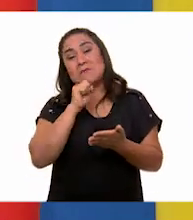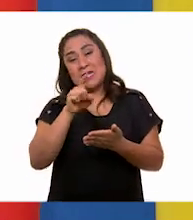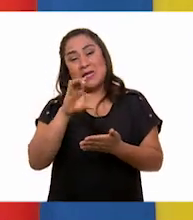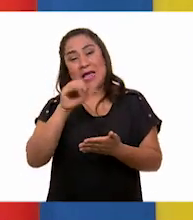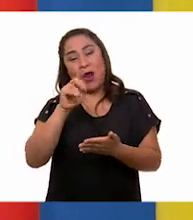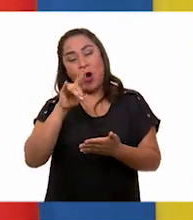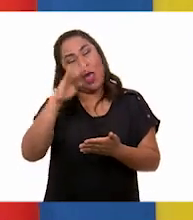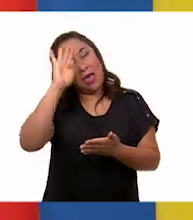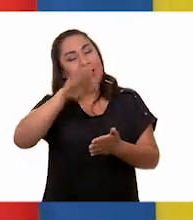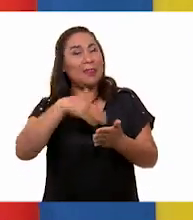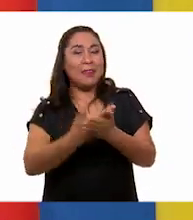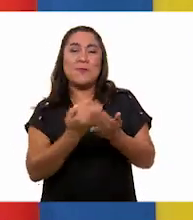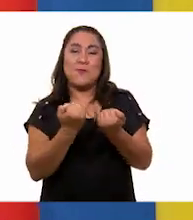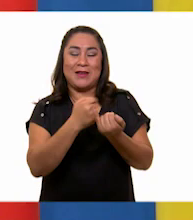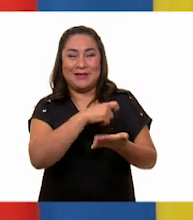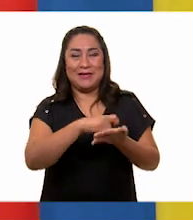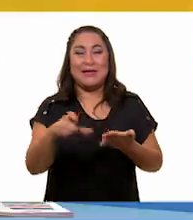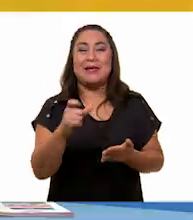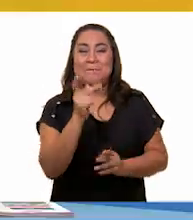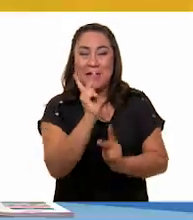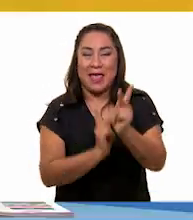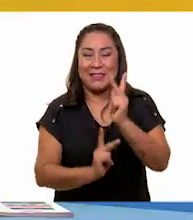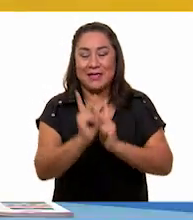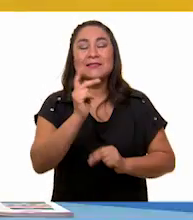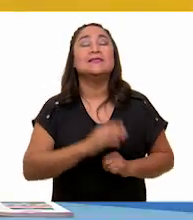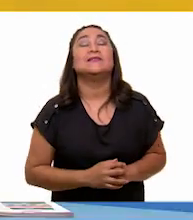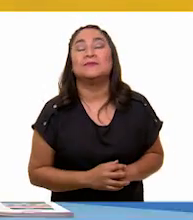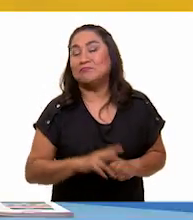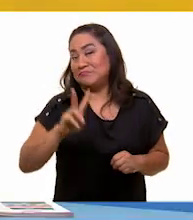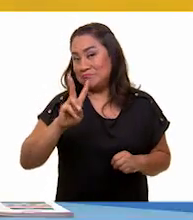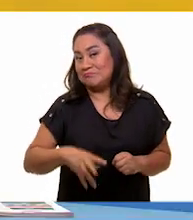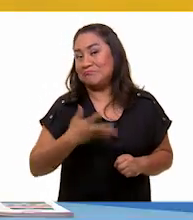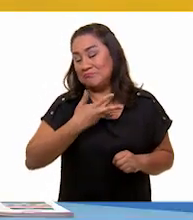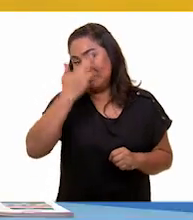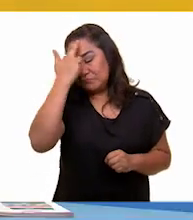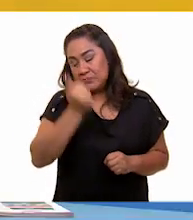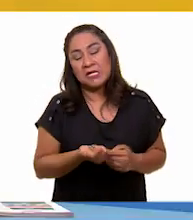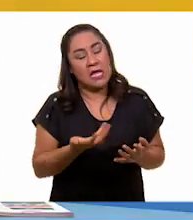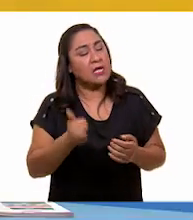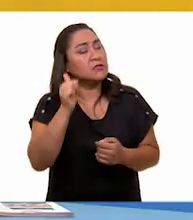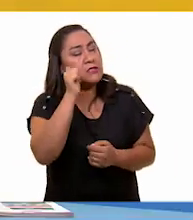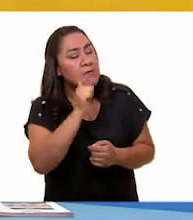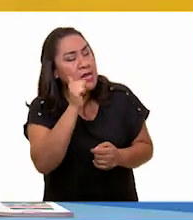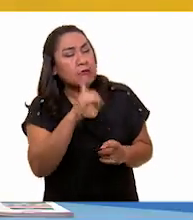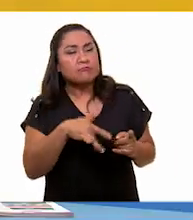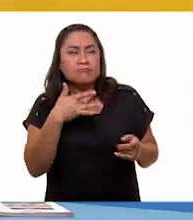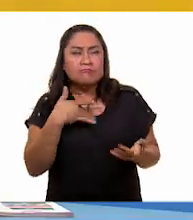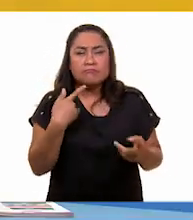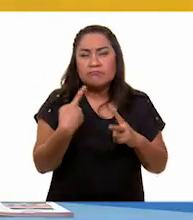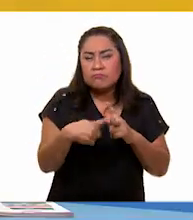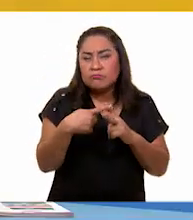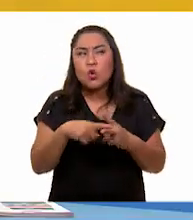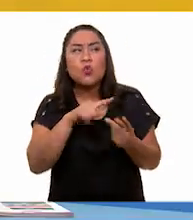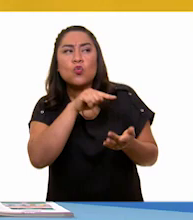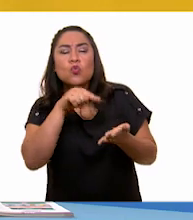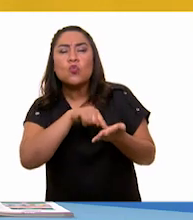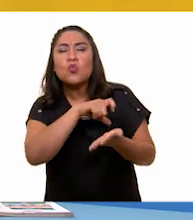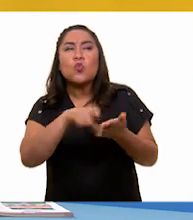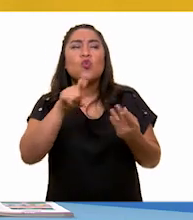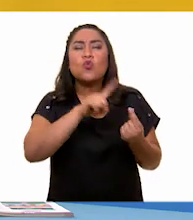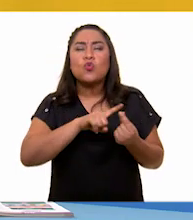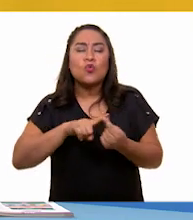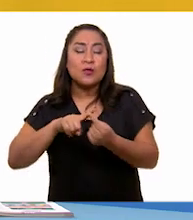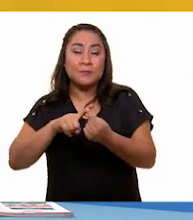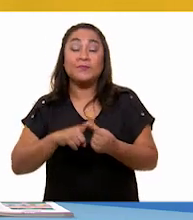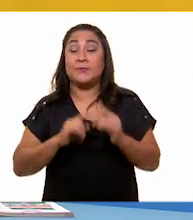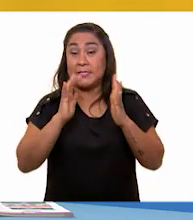animó a comprar unas plantas para su casa. Es verdad, siempre es bueno ver dónde le conviene a uno comprar. Bueno, después de lo